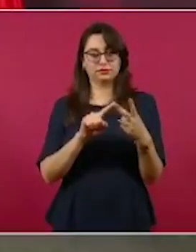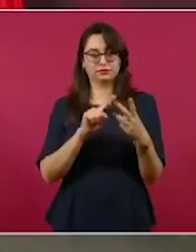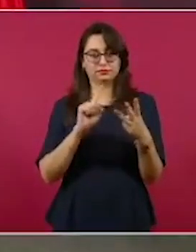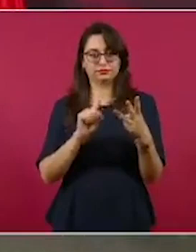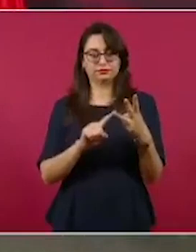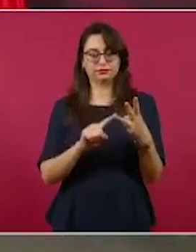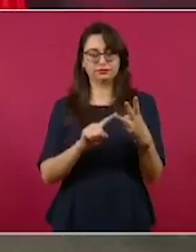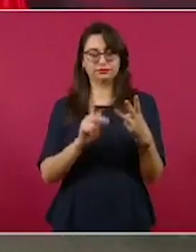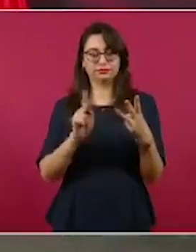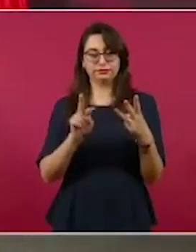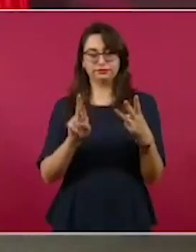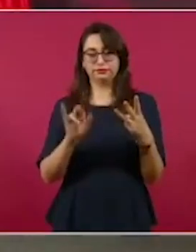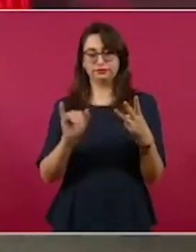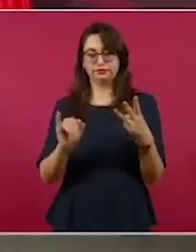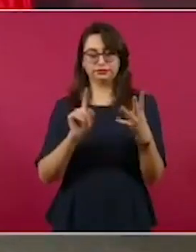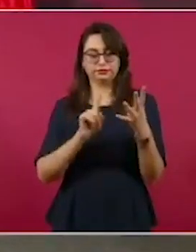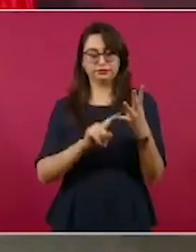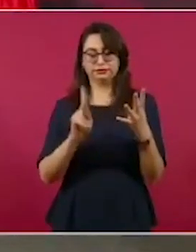el PRI y el PAN.